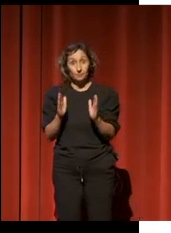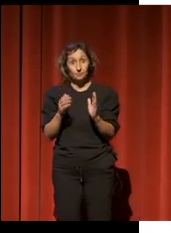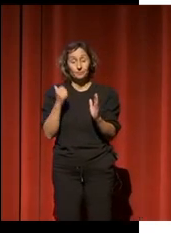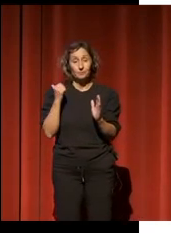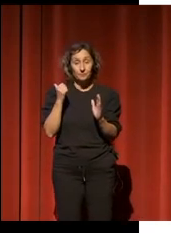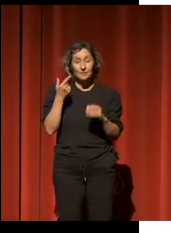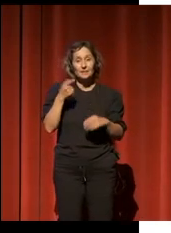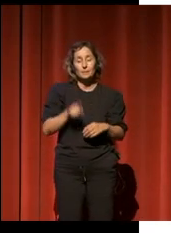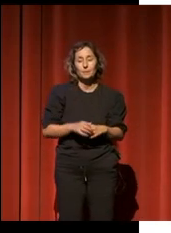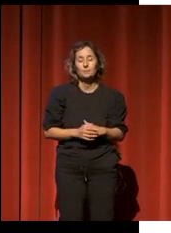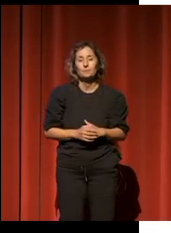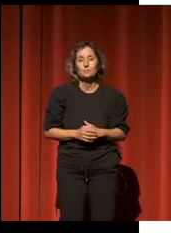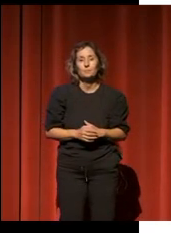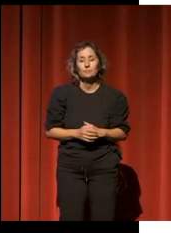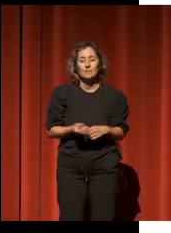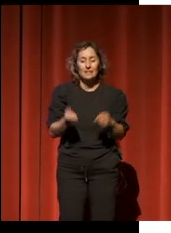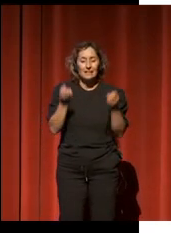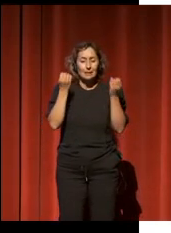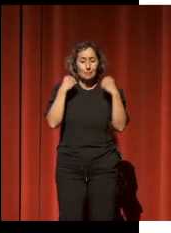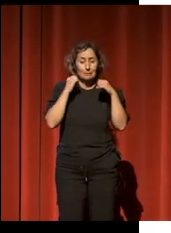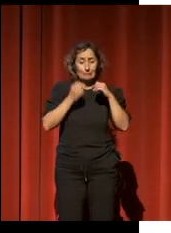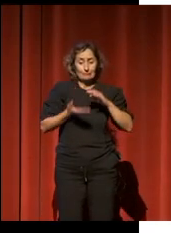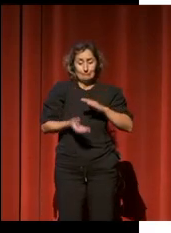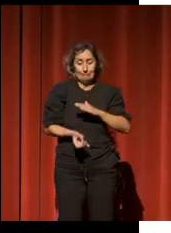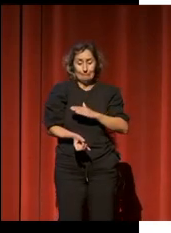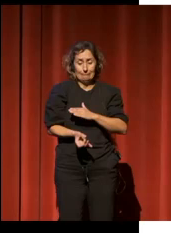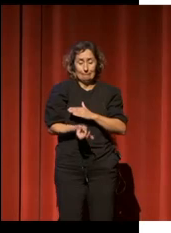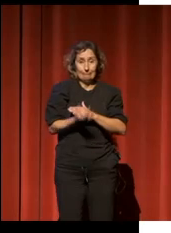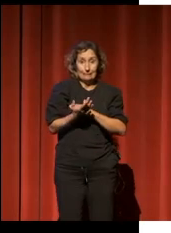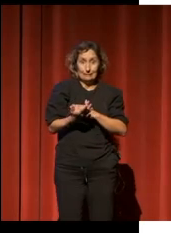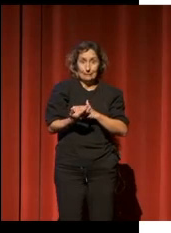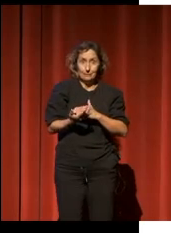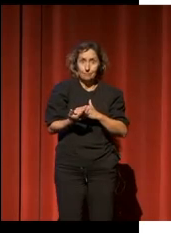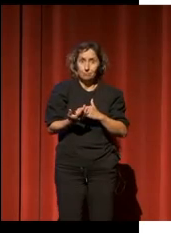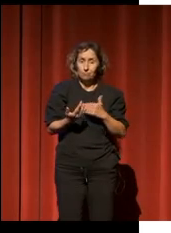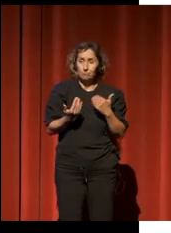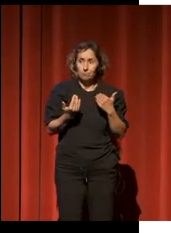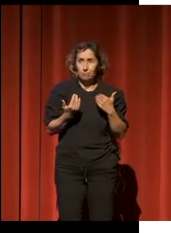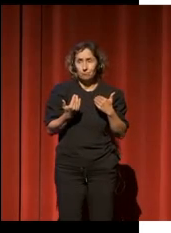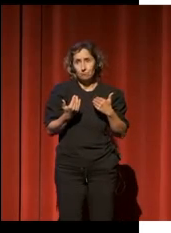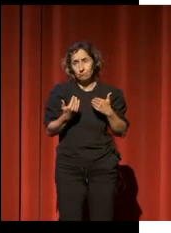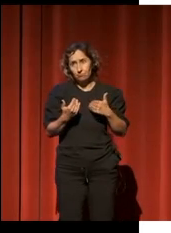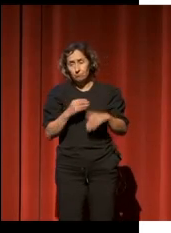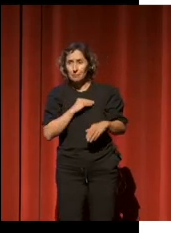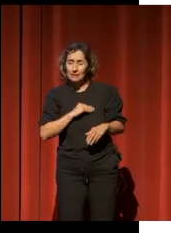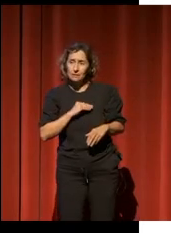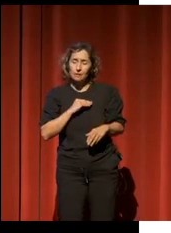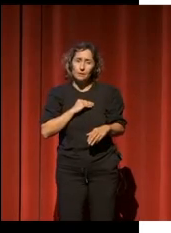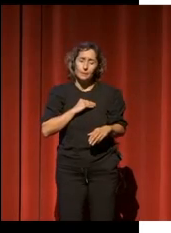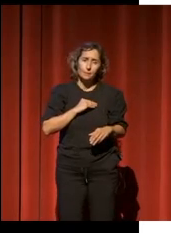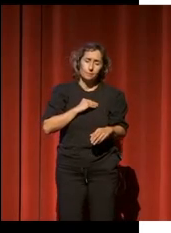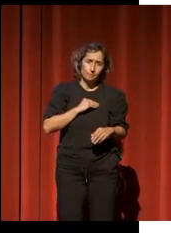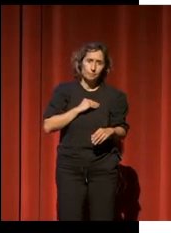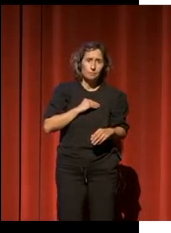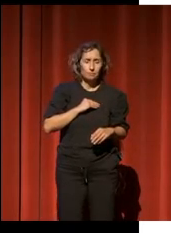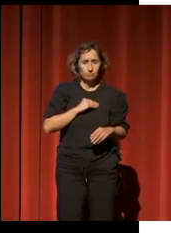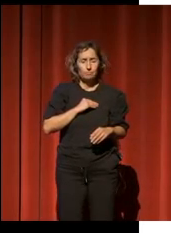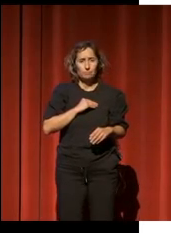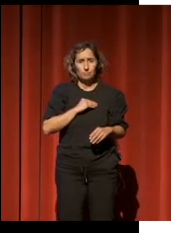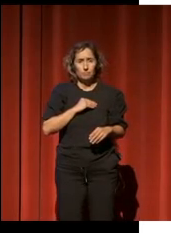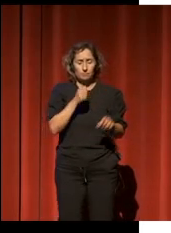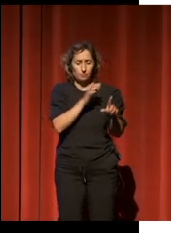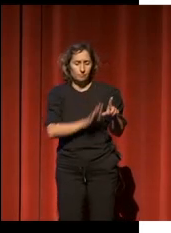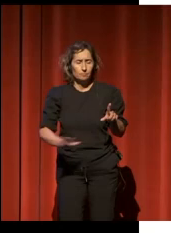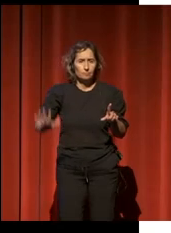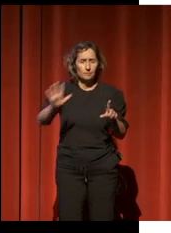observa prácticas emergentes donde empiezan a ver ya bastantes bastantes o un nutrido grupo de referentes en el